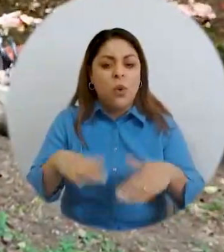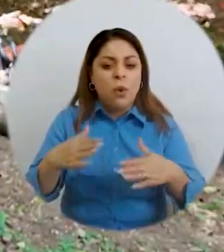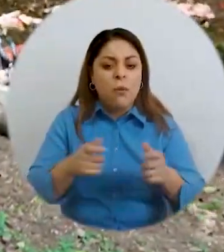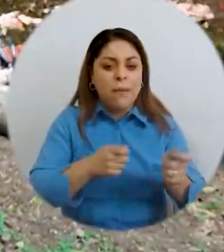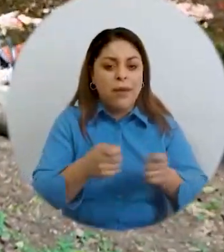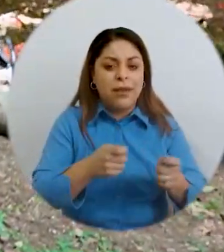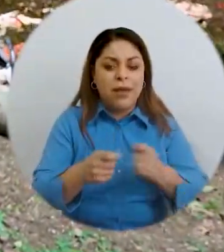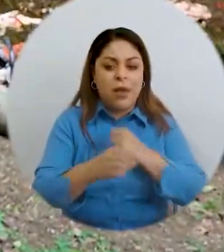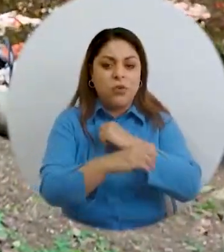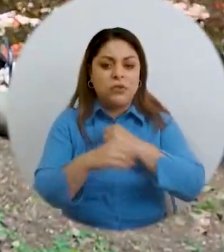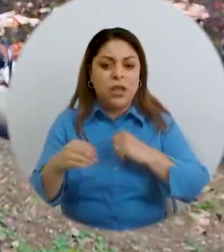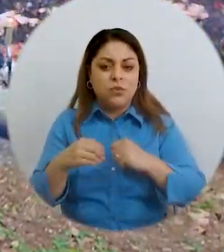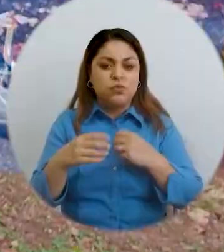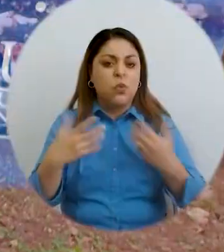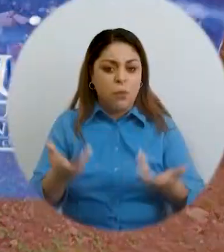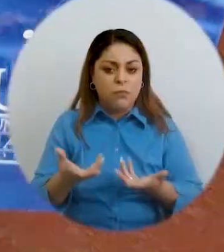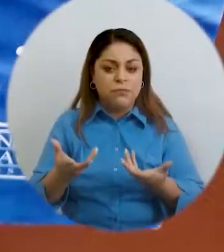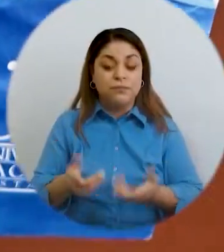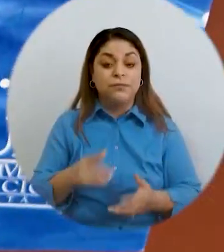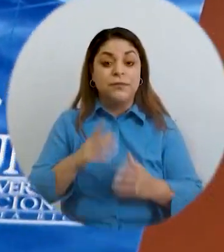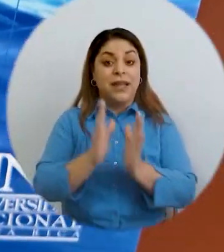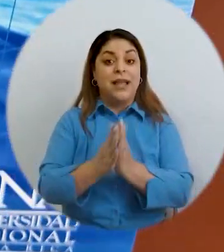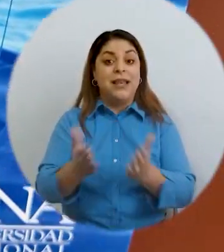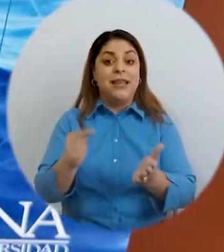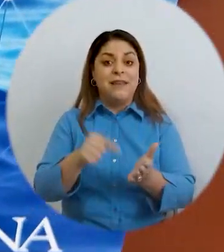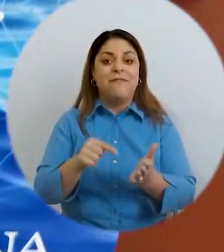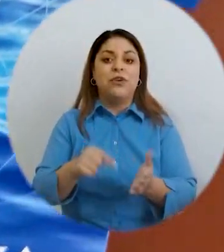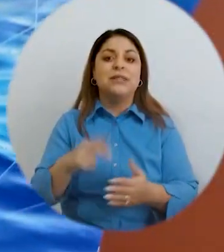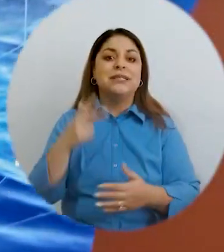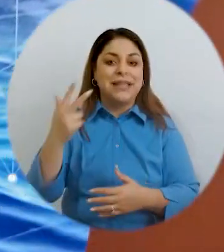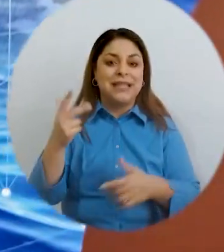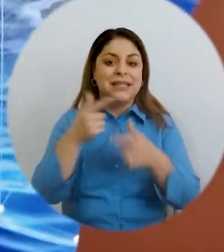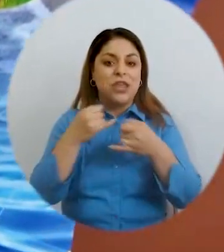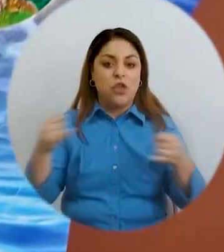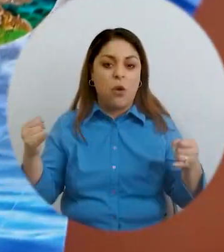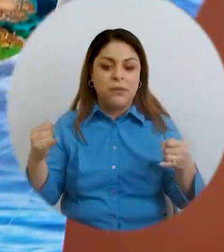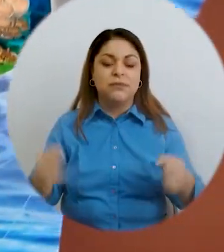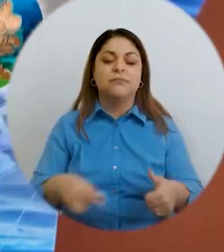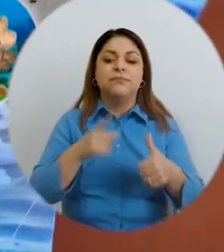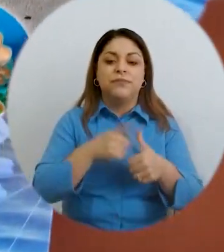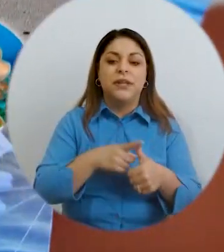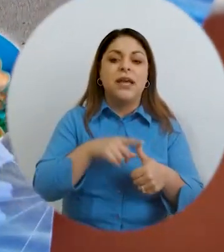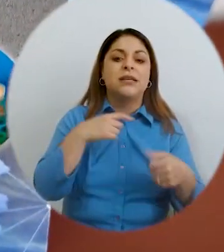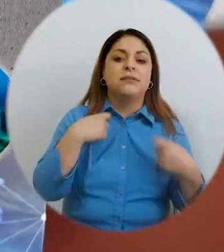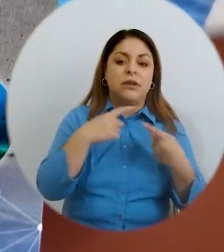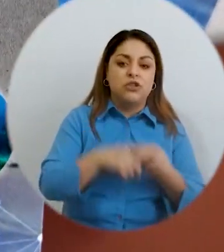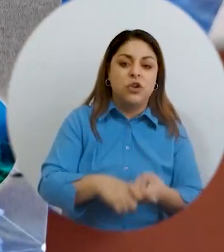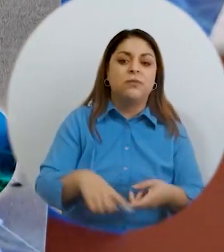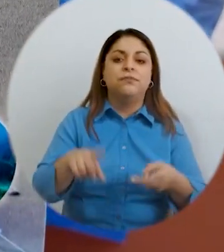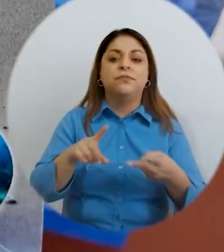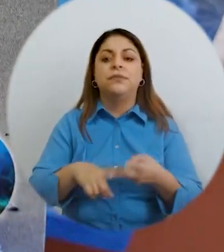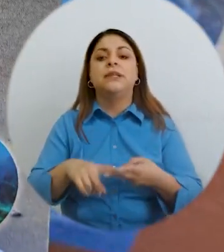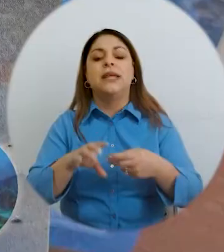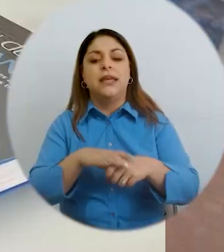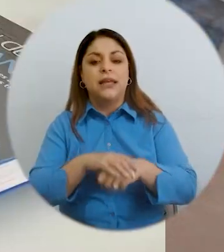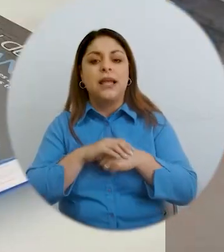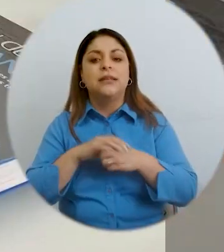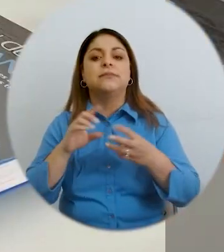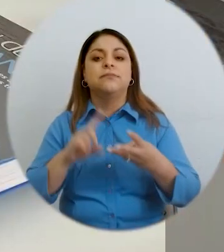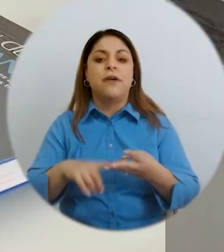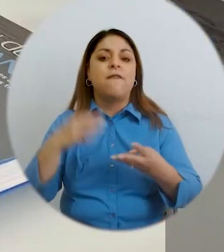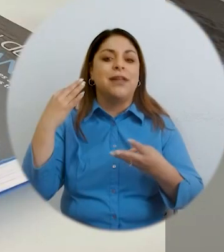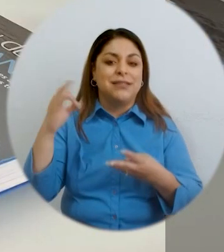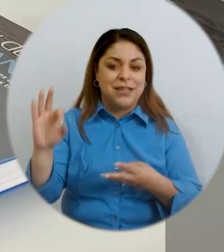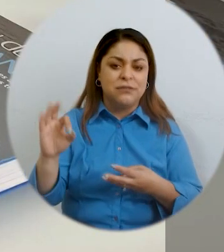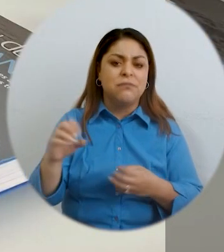sobre el manejo de los océanos. El libro es un libro trilingüe, en español, inglés y francés, que se puede bajar